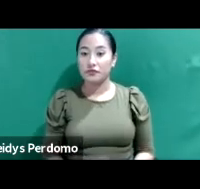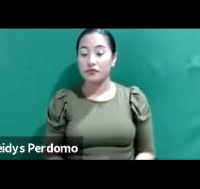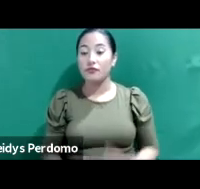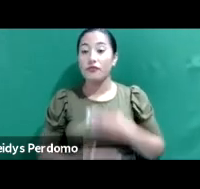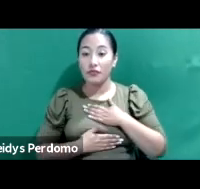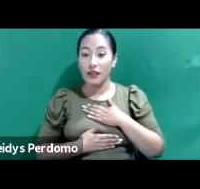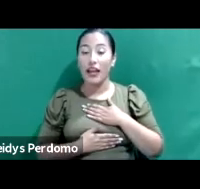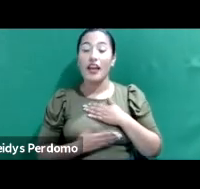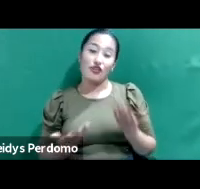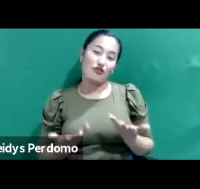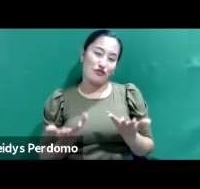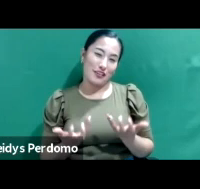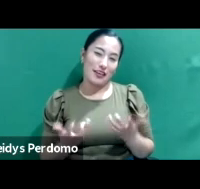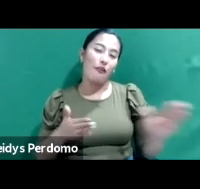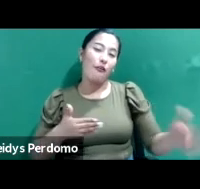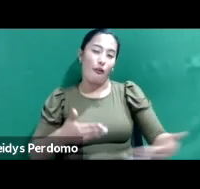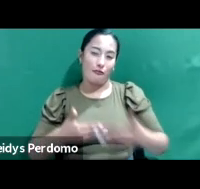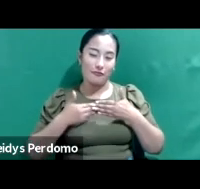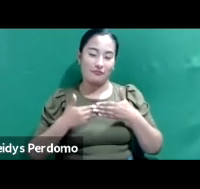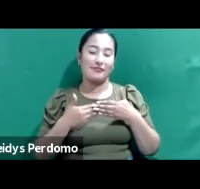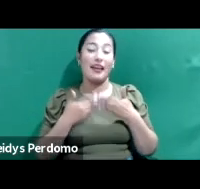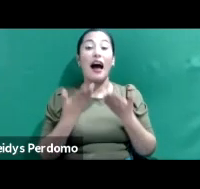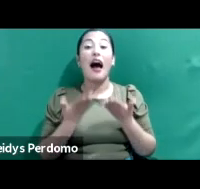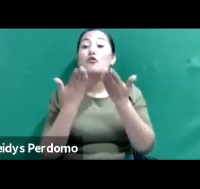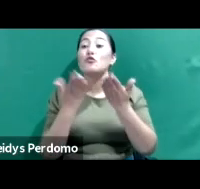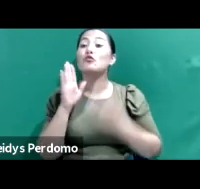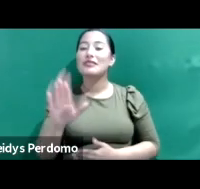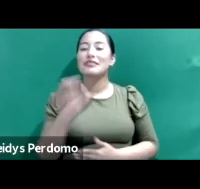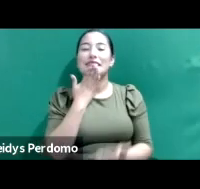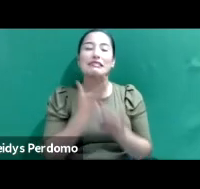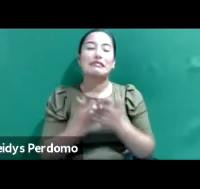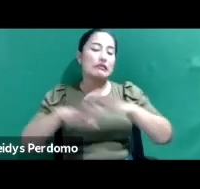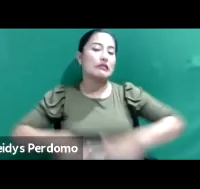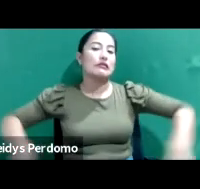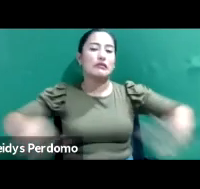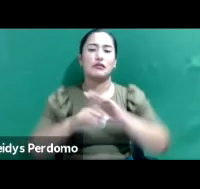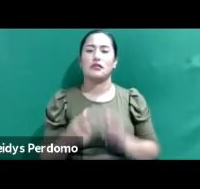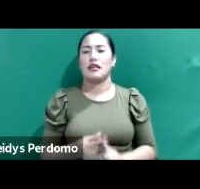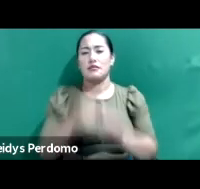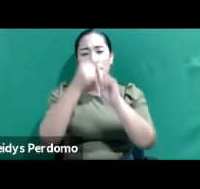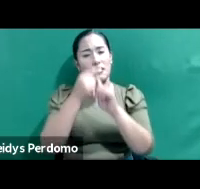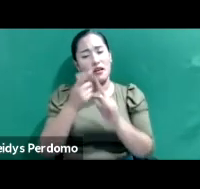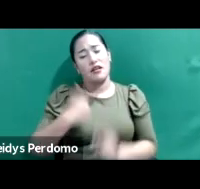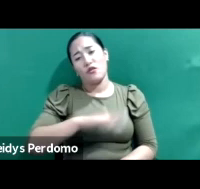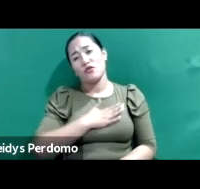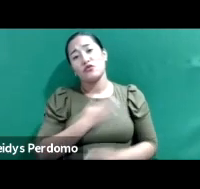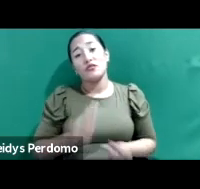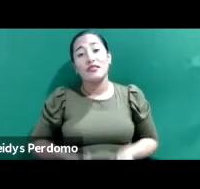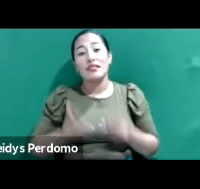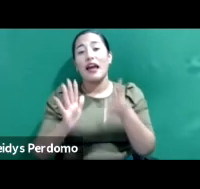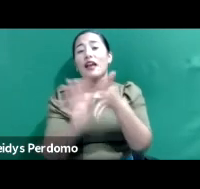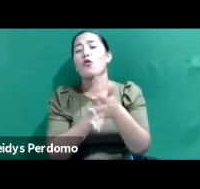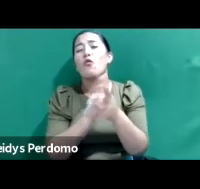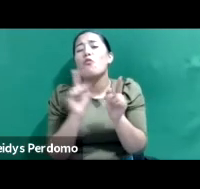quiero finalizar agradeciéndole a todos ustedes por este espacio tan valioso para nosotros de poderles compartir un